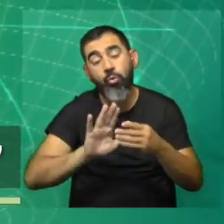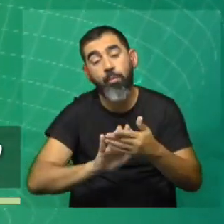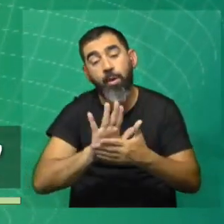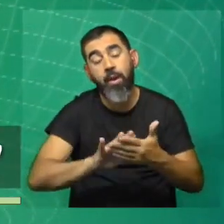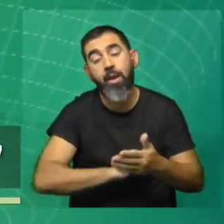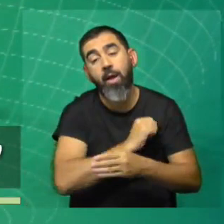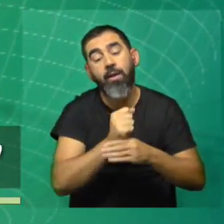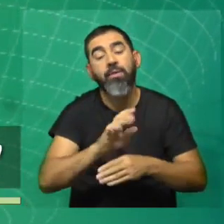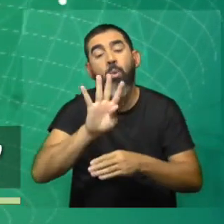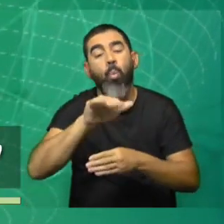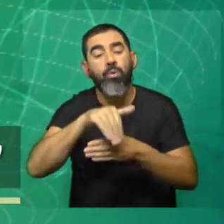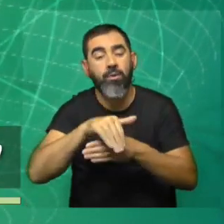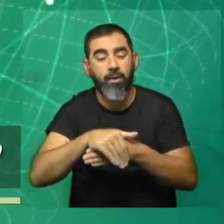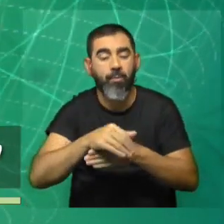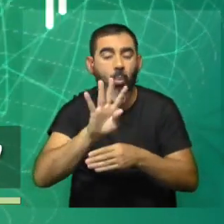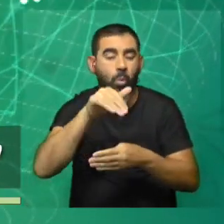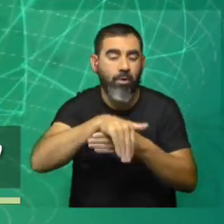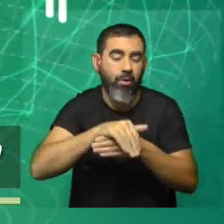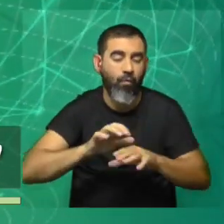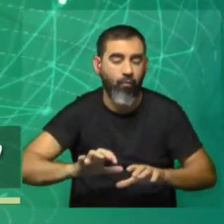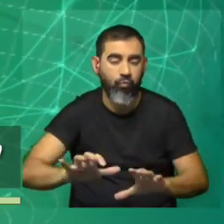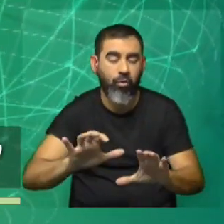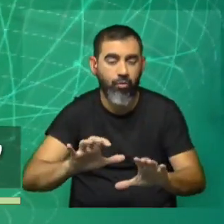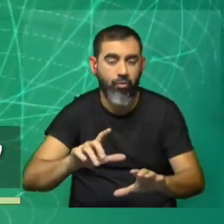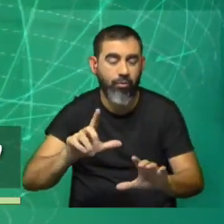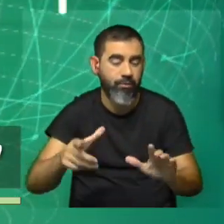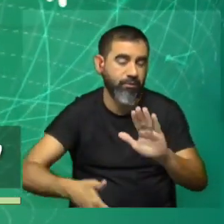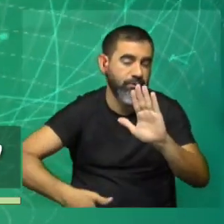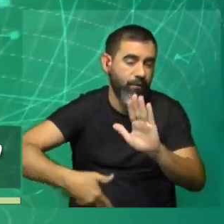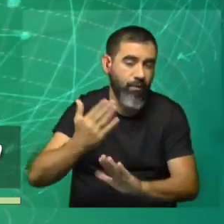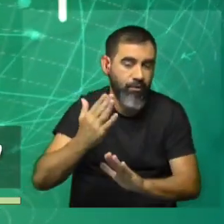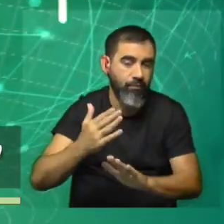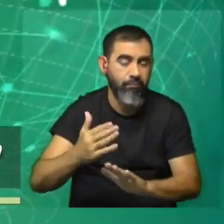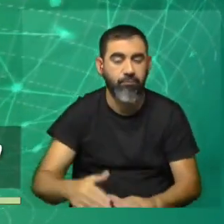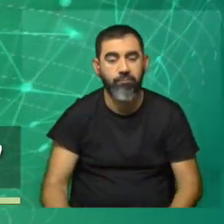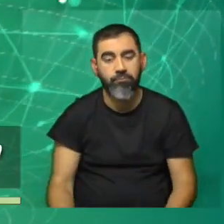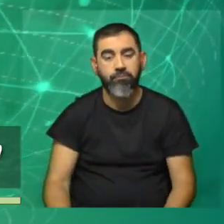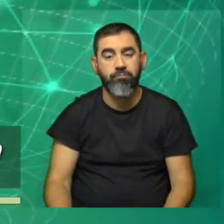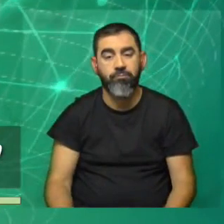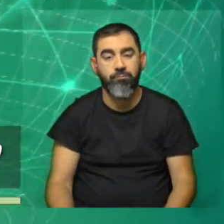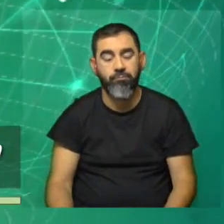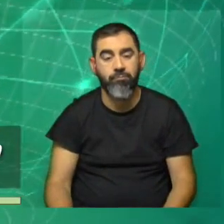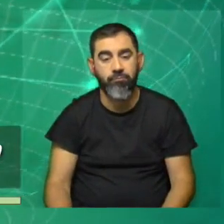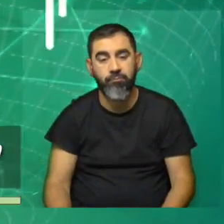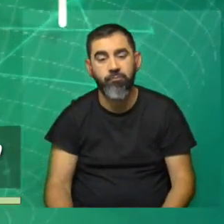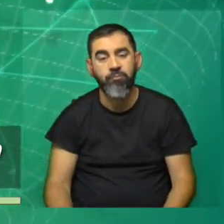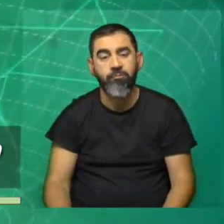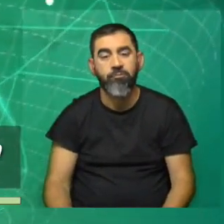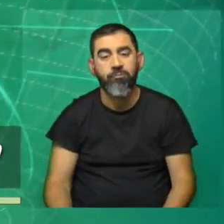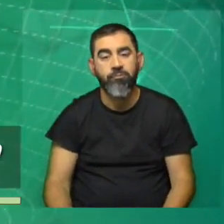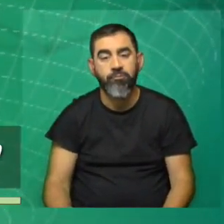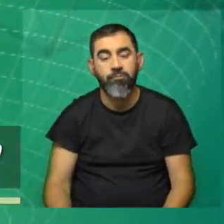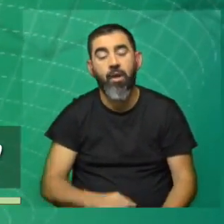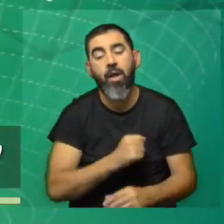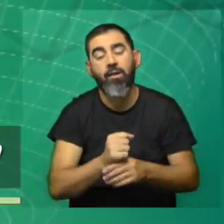las 16, pero 16 ya el funcionario, obviamente que si empiezan a cerrar todo, yo digo que está